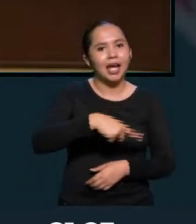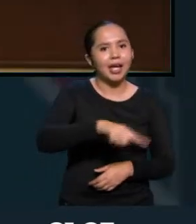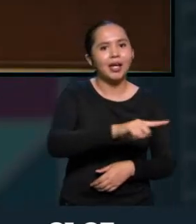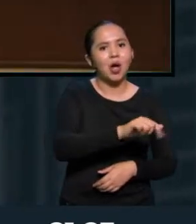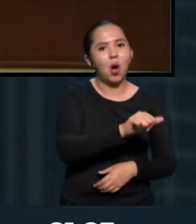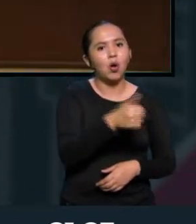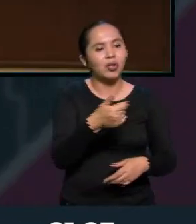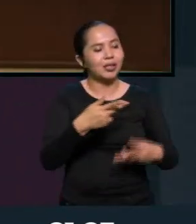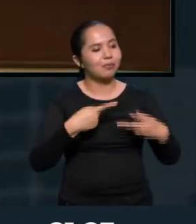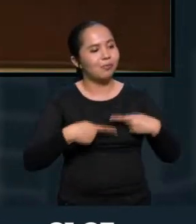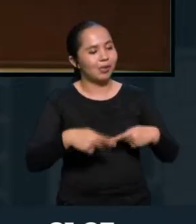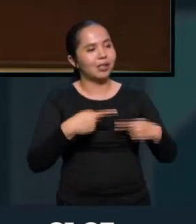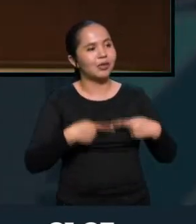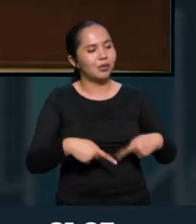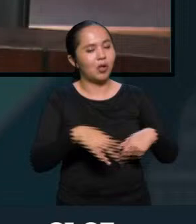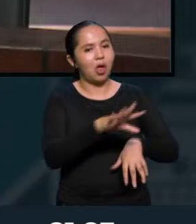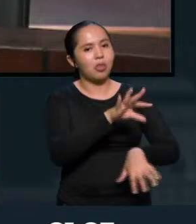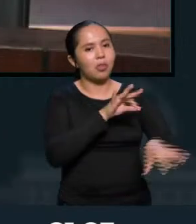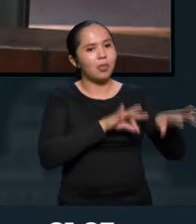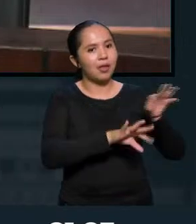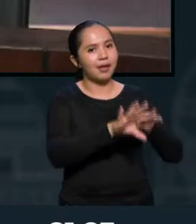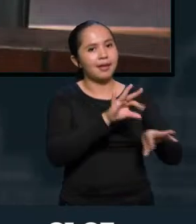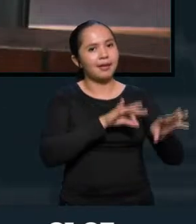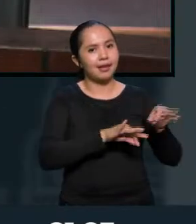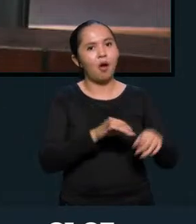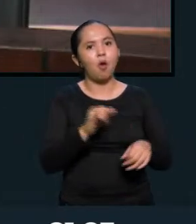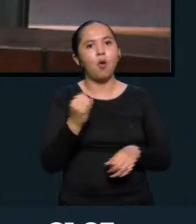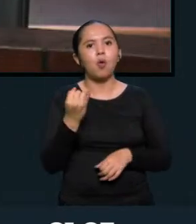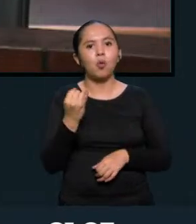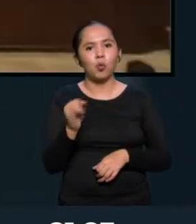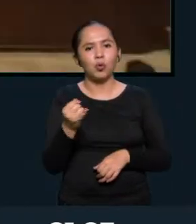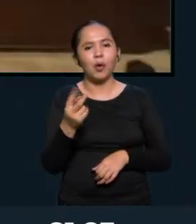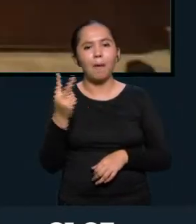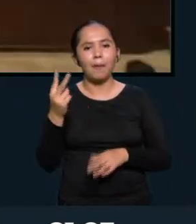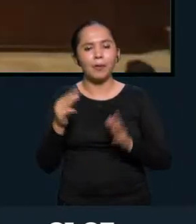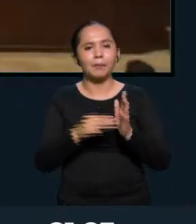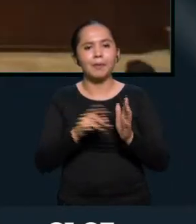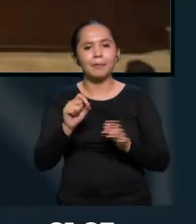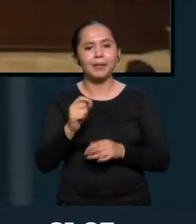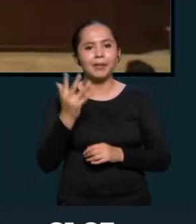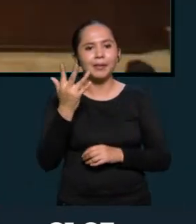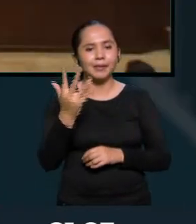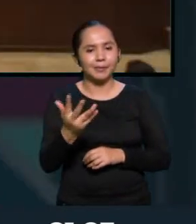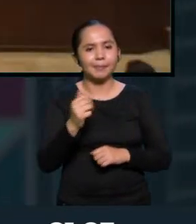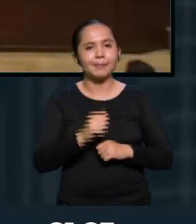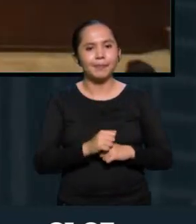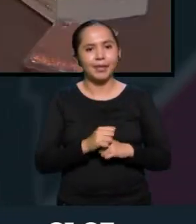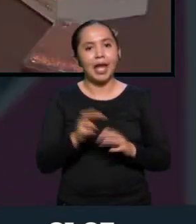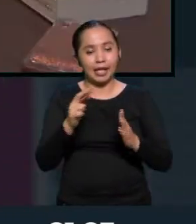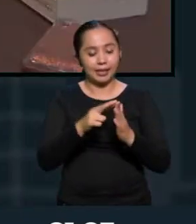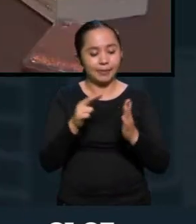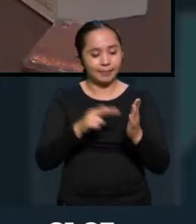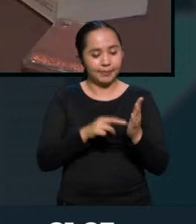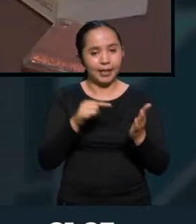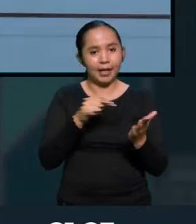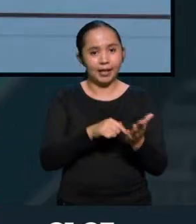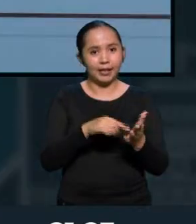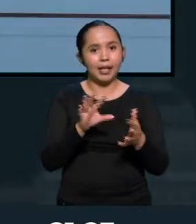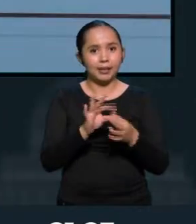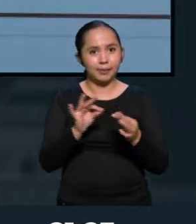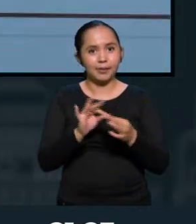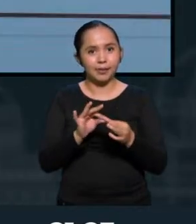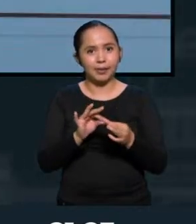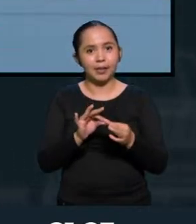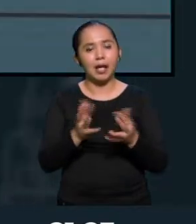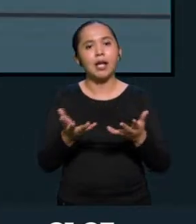ser electos en la jornada de junio del 2025. De hecho, en las reglas de los transitorios de la reforma